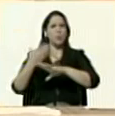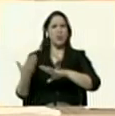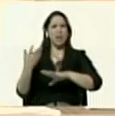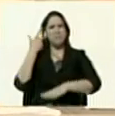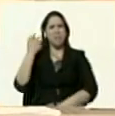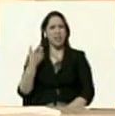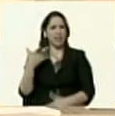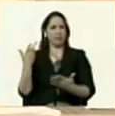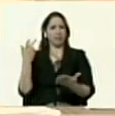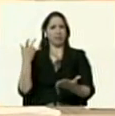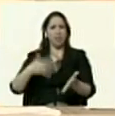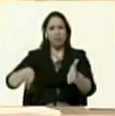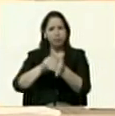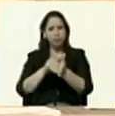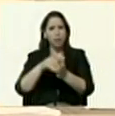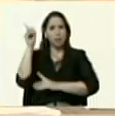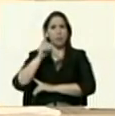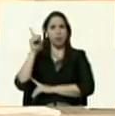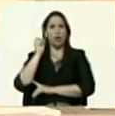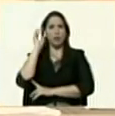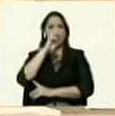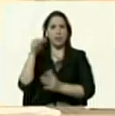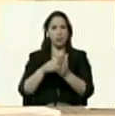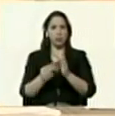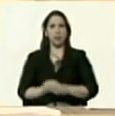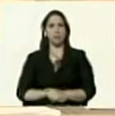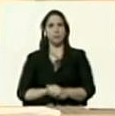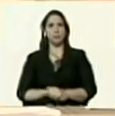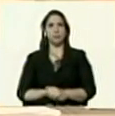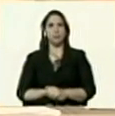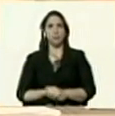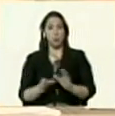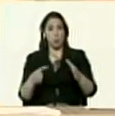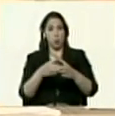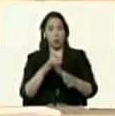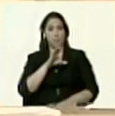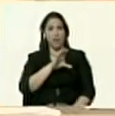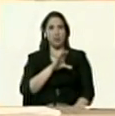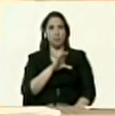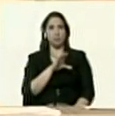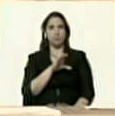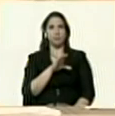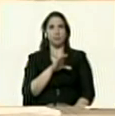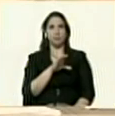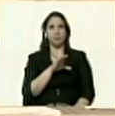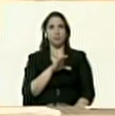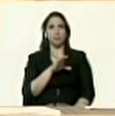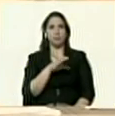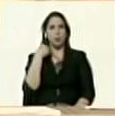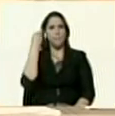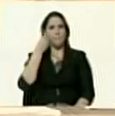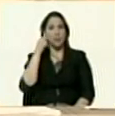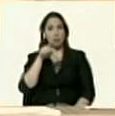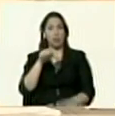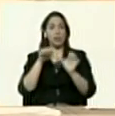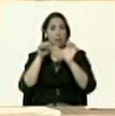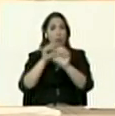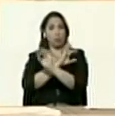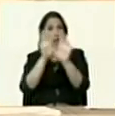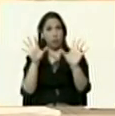regresan a la Asamblea Nacional los diputados del Bloque de la Patria? Yo creo que eso ha quedado bien